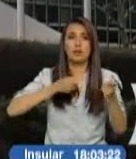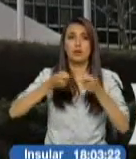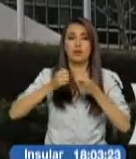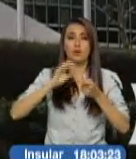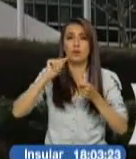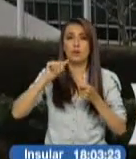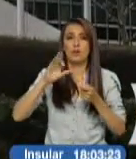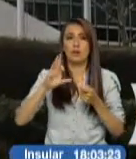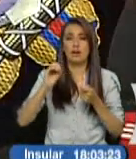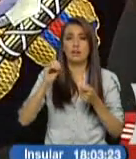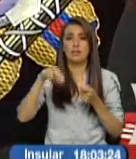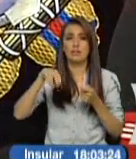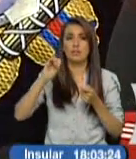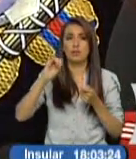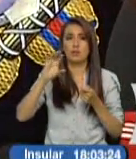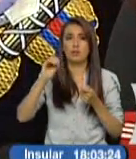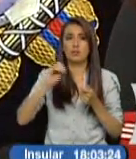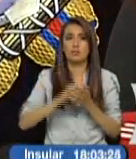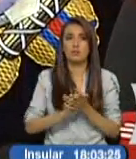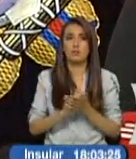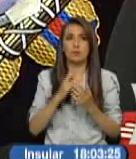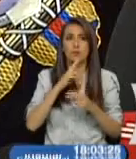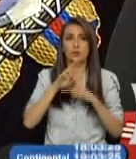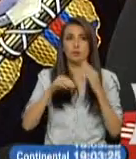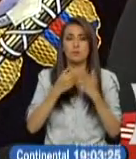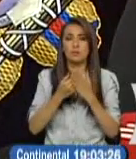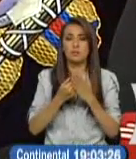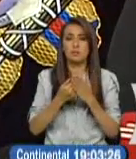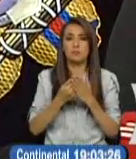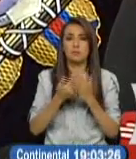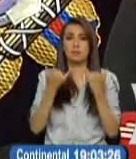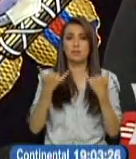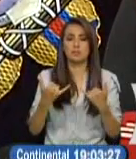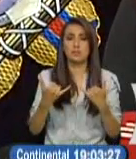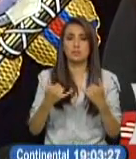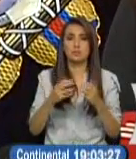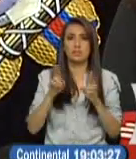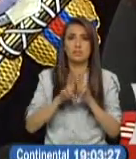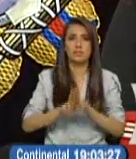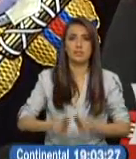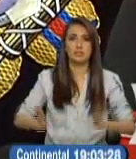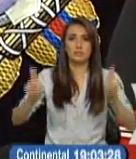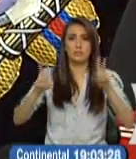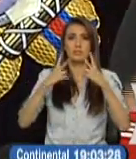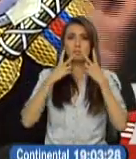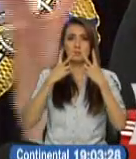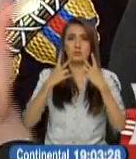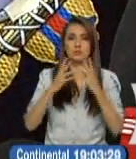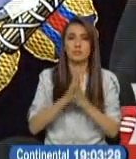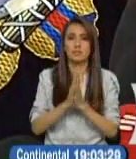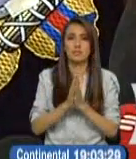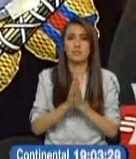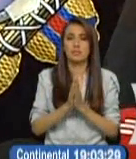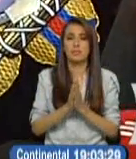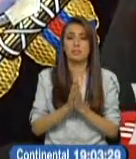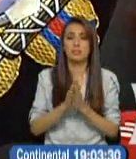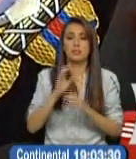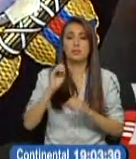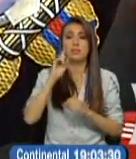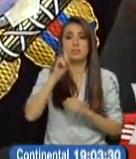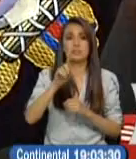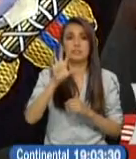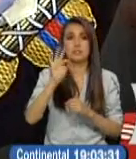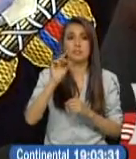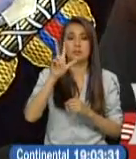secretario general de la ONU. Estamos yendo a nuestra casa porque las Naciones Unidas están conformadas por